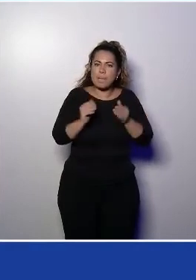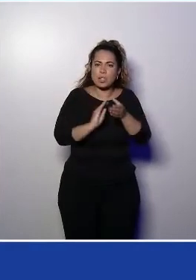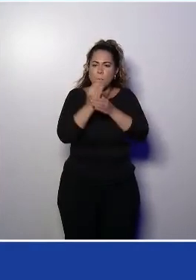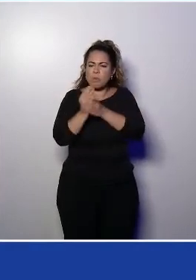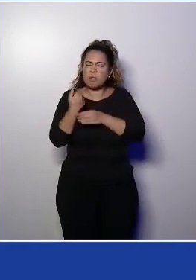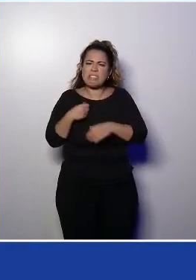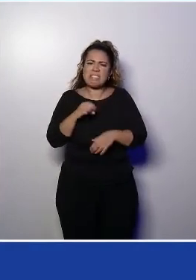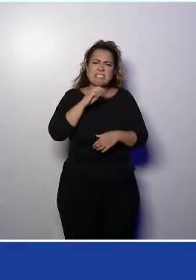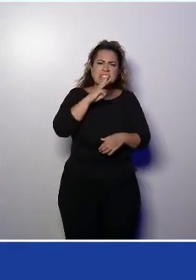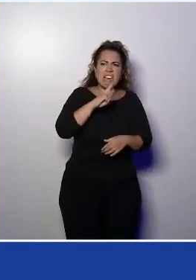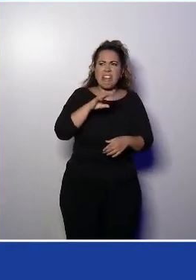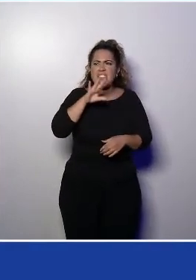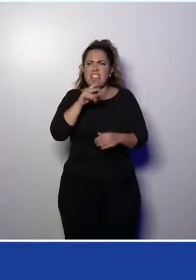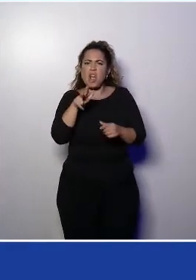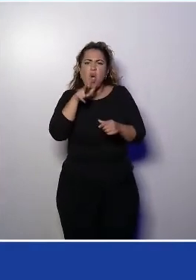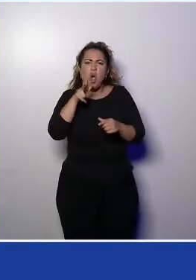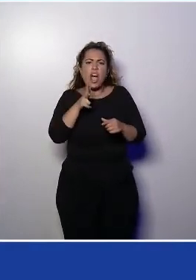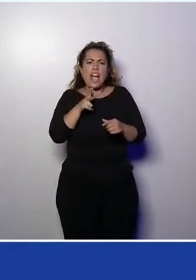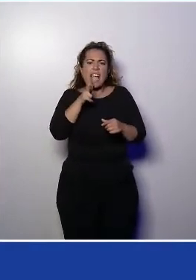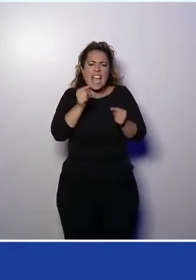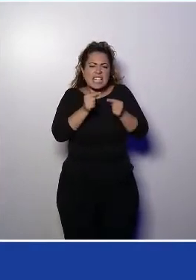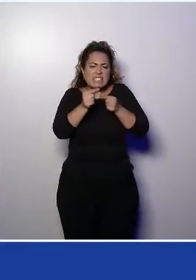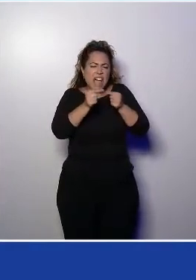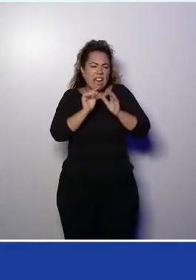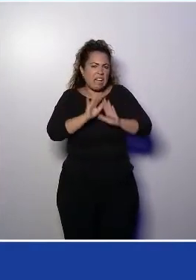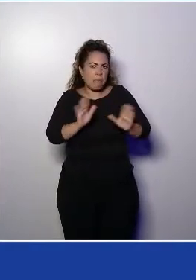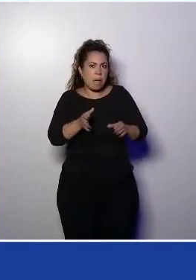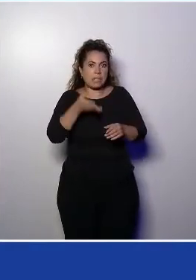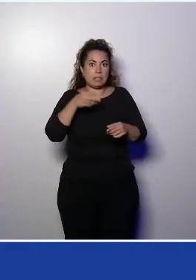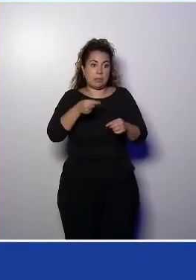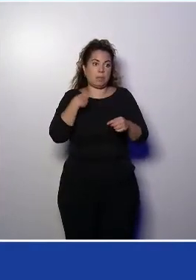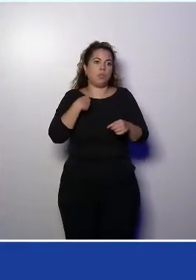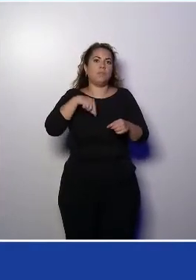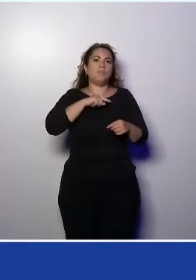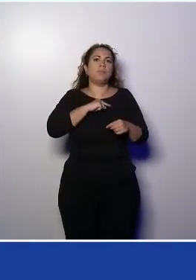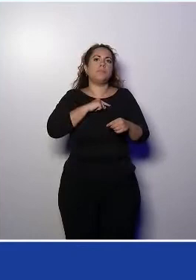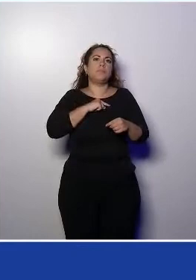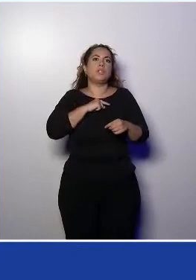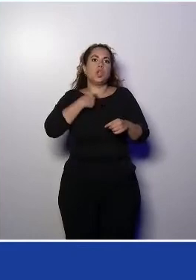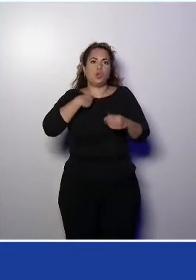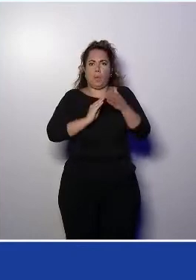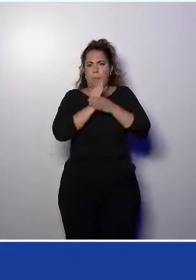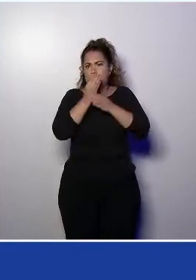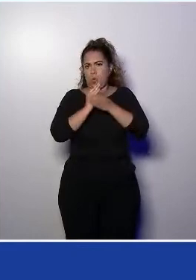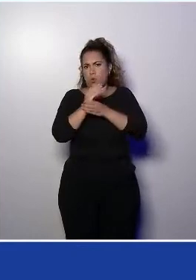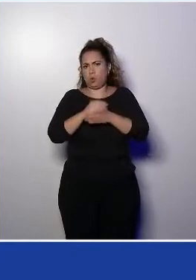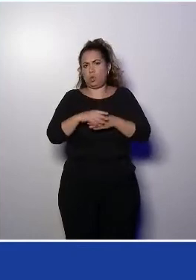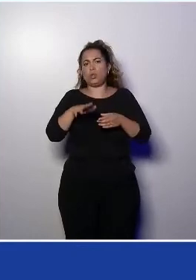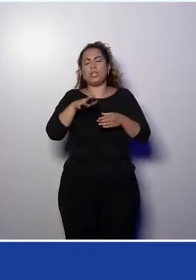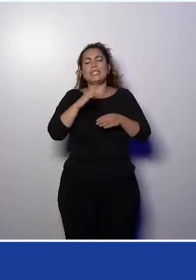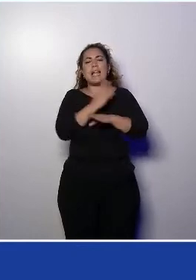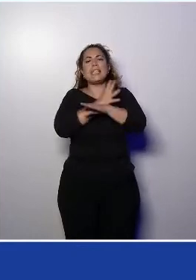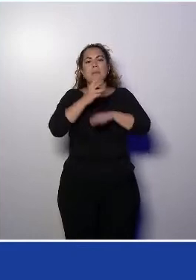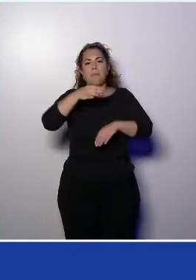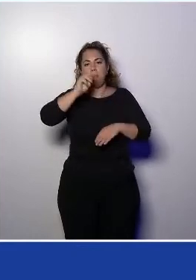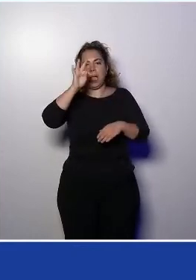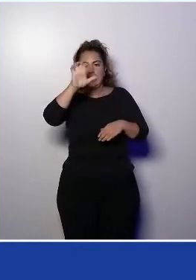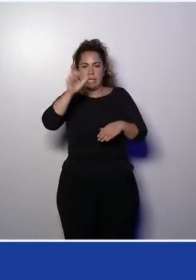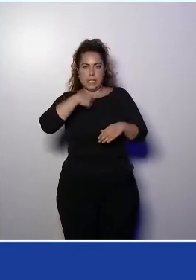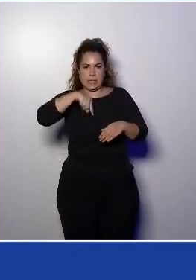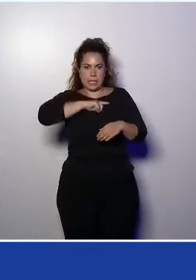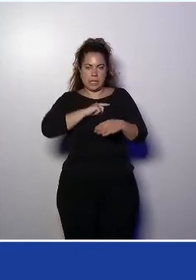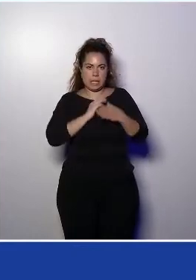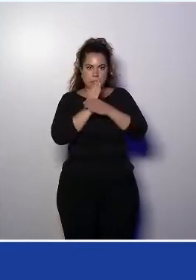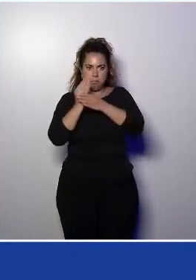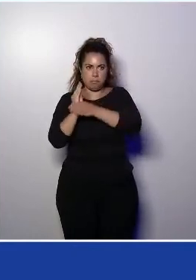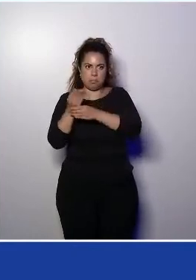5 hectáreas y en la producción madre nuestra, que es la yerba mate, somos los productores de yerba mate en la Argentina, llegamos